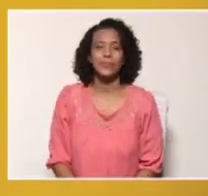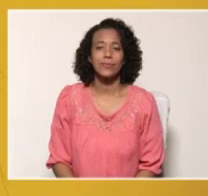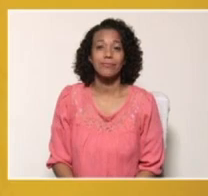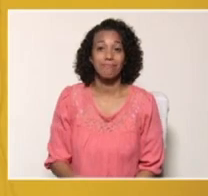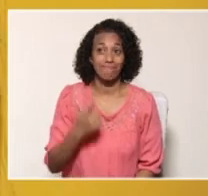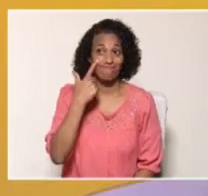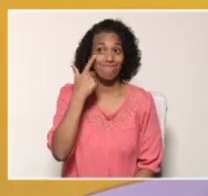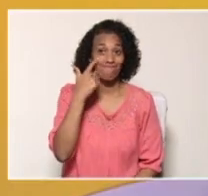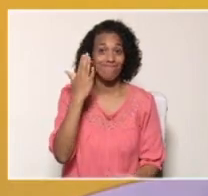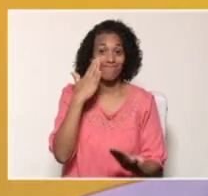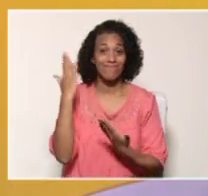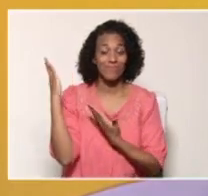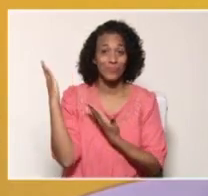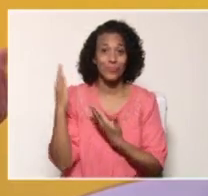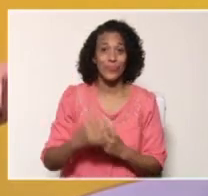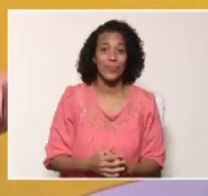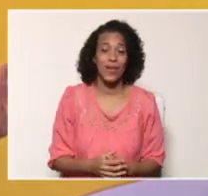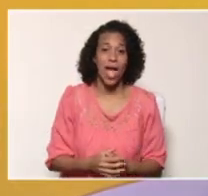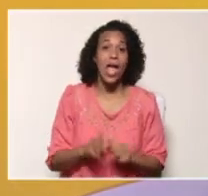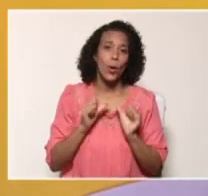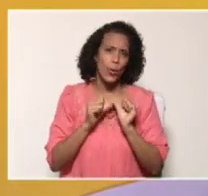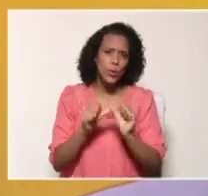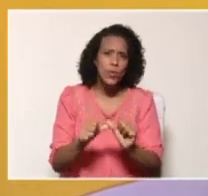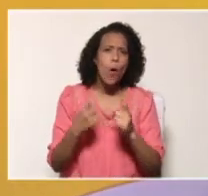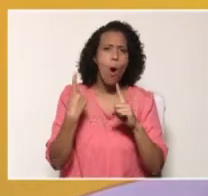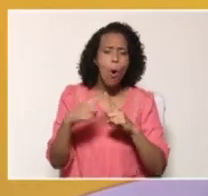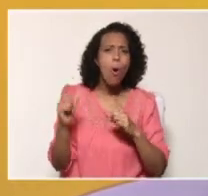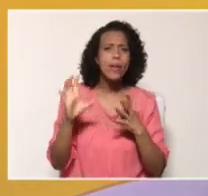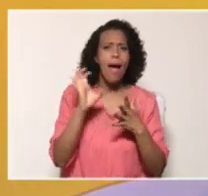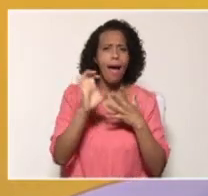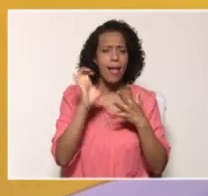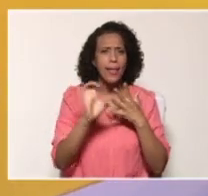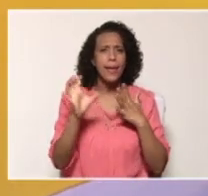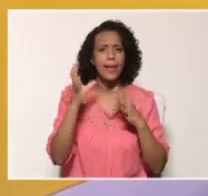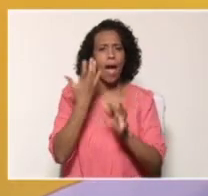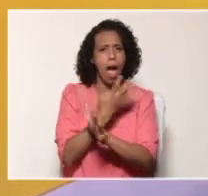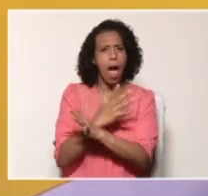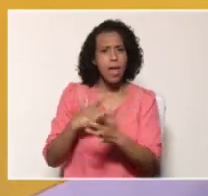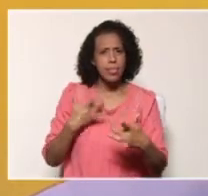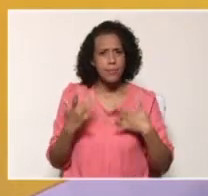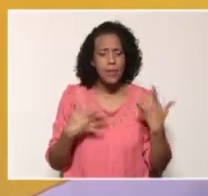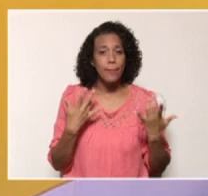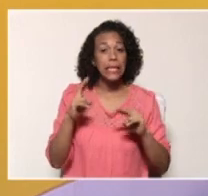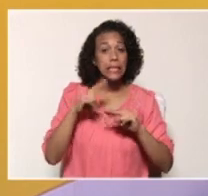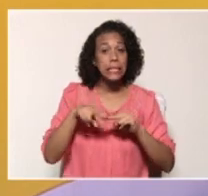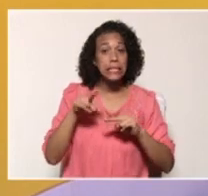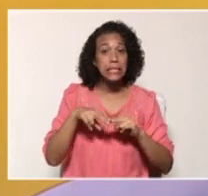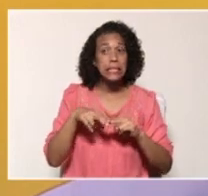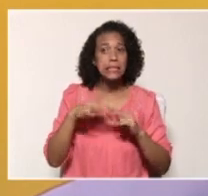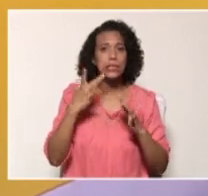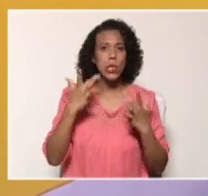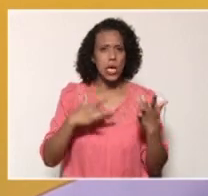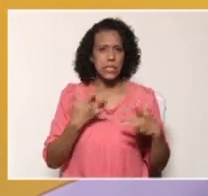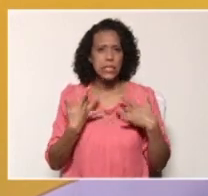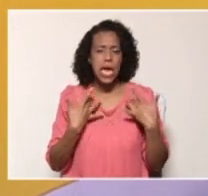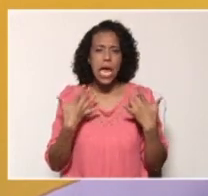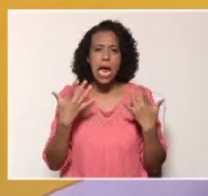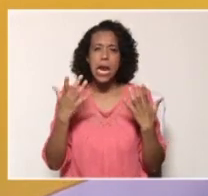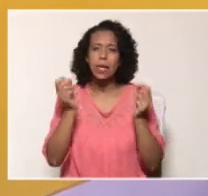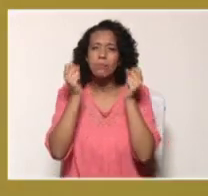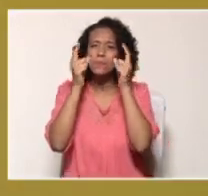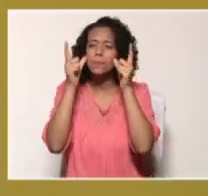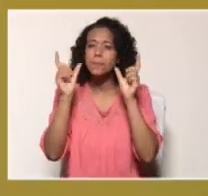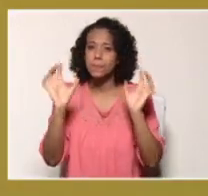¿La vieron? Y como continuamos con estas actividades para que nuestros niños y niñas exploran y